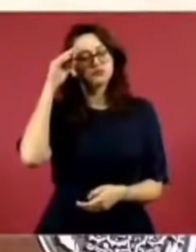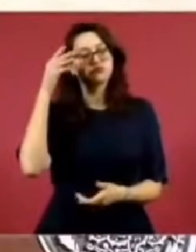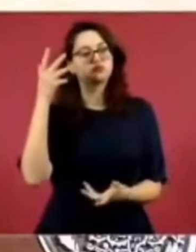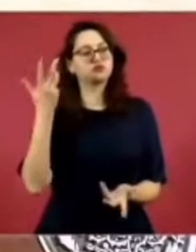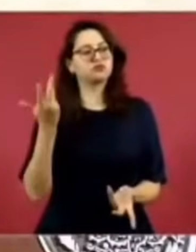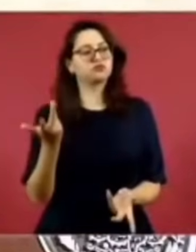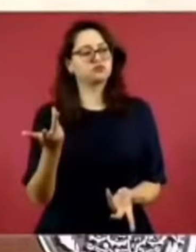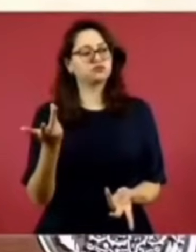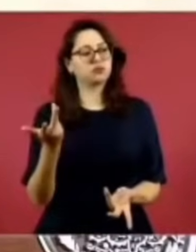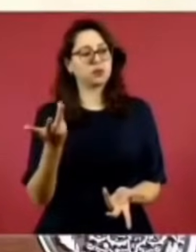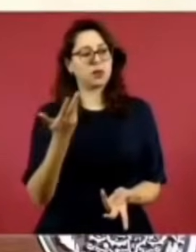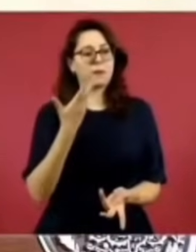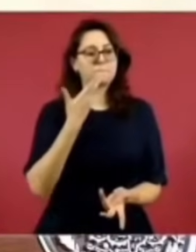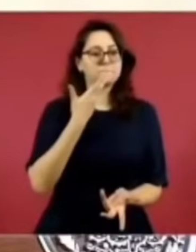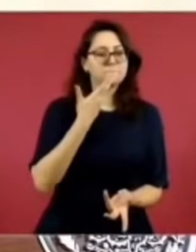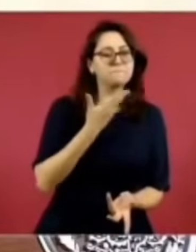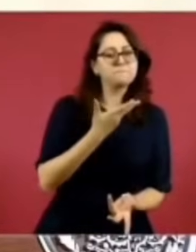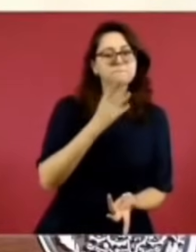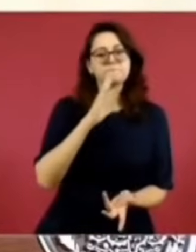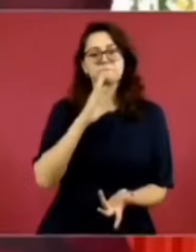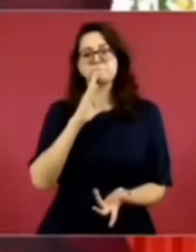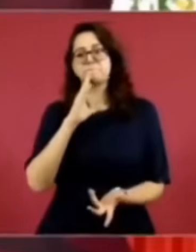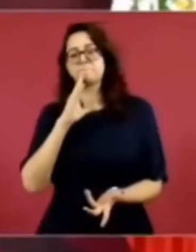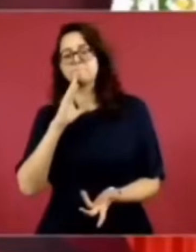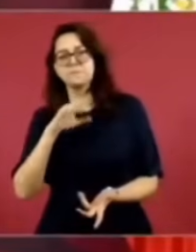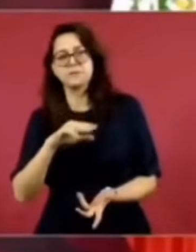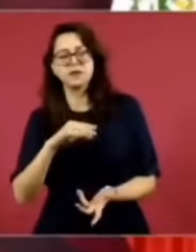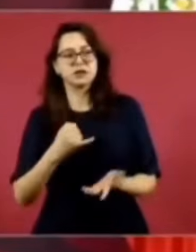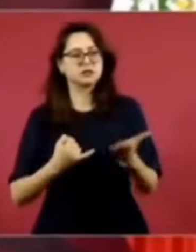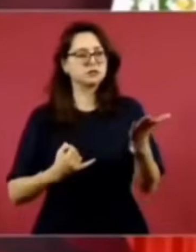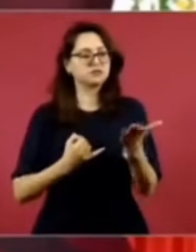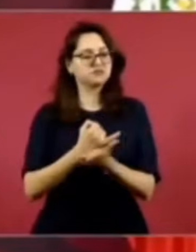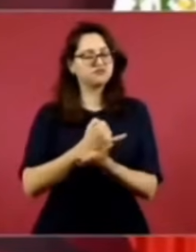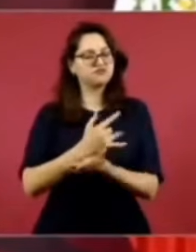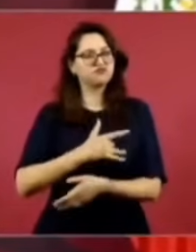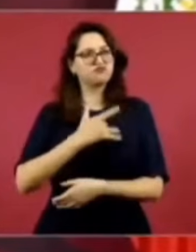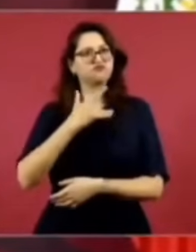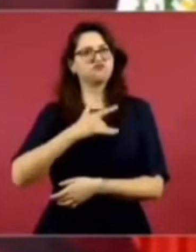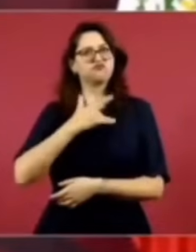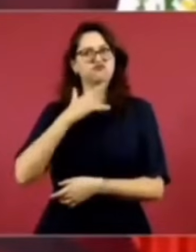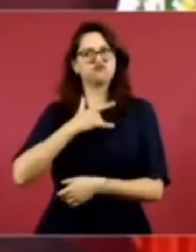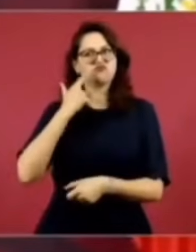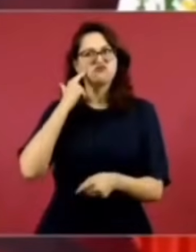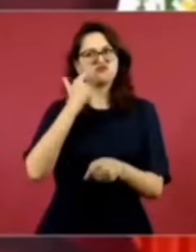Que funciona muy bien, un instinto certero,